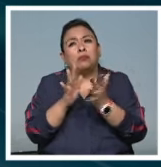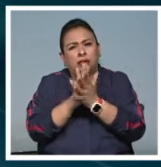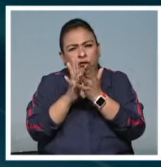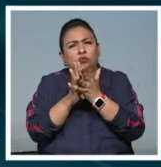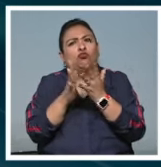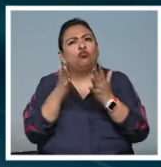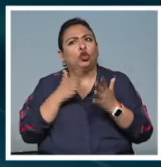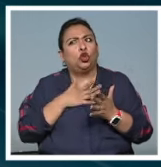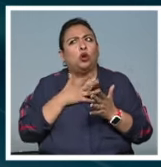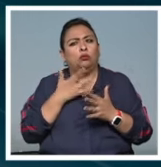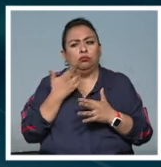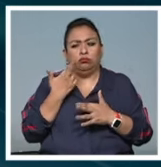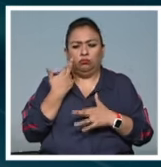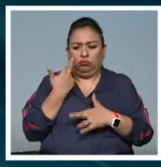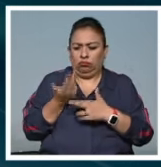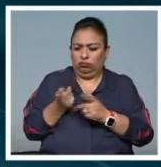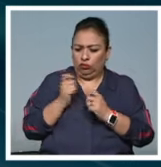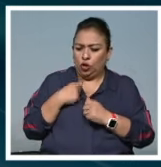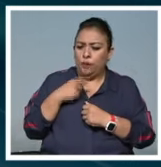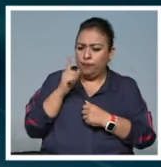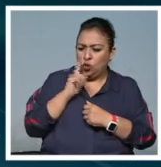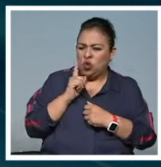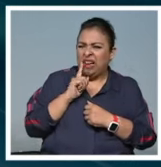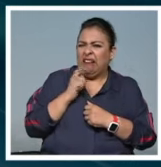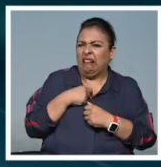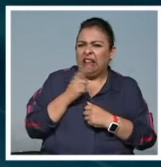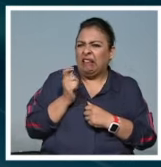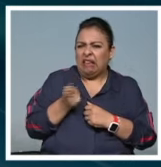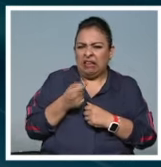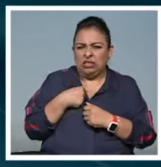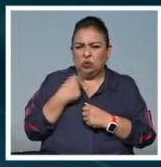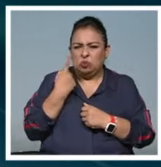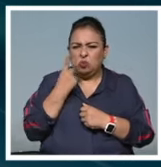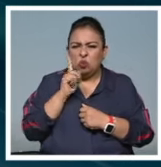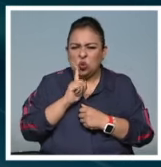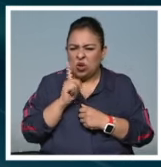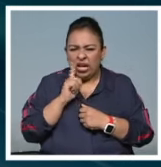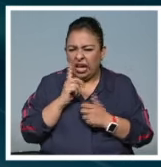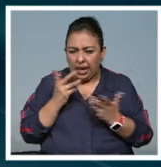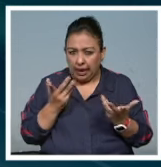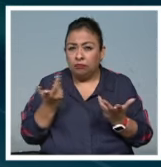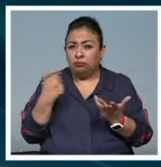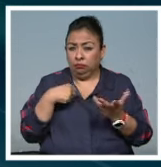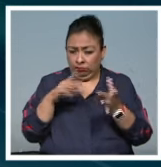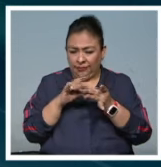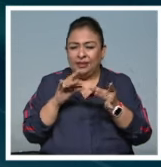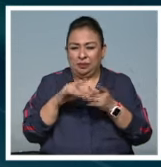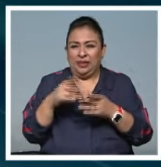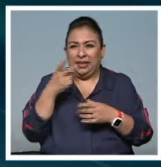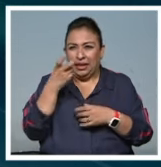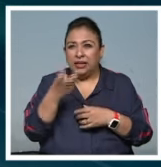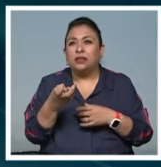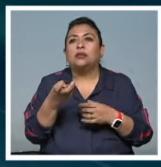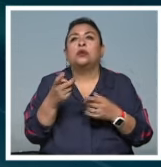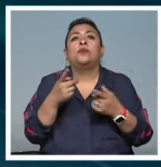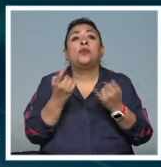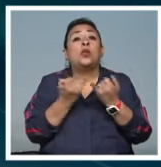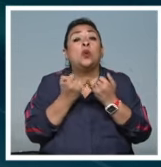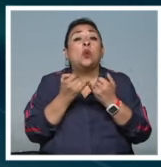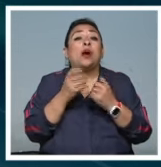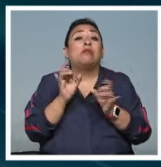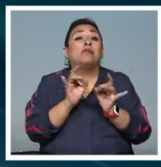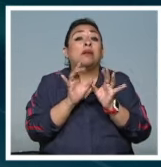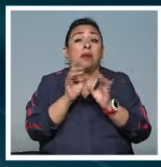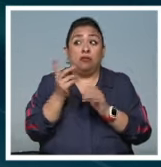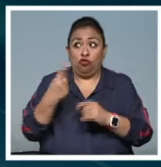su rol de ser mujer, de qué trata el ser mujer, esos también discriminaciones que entre